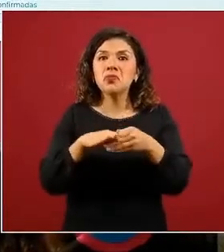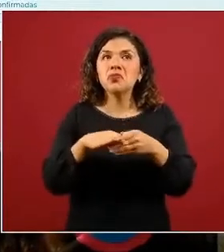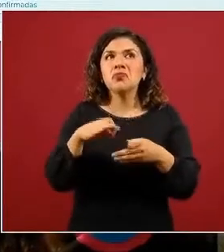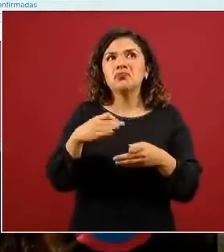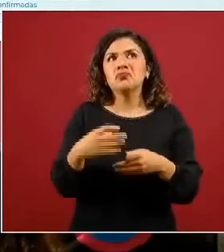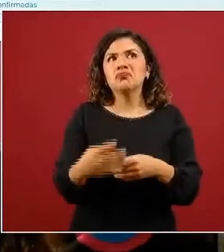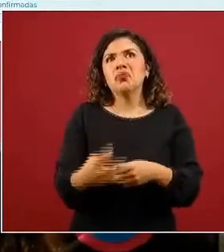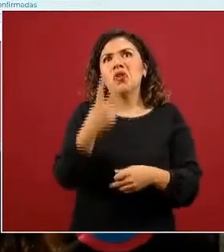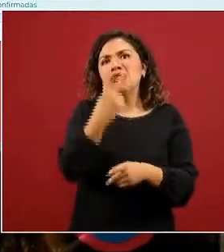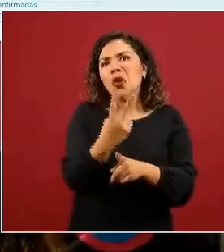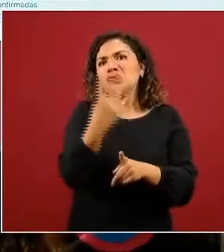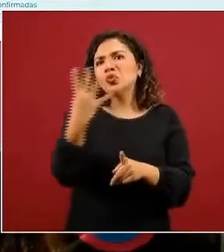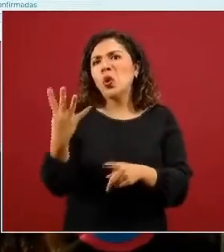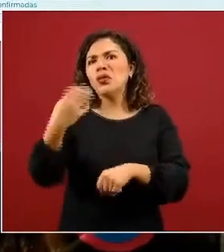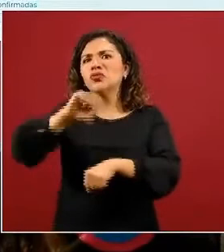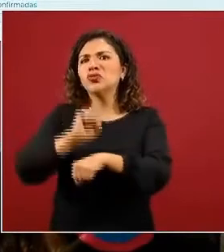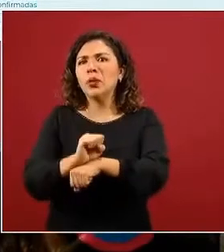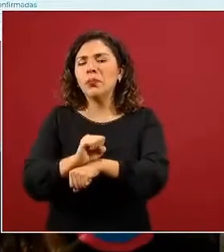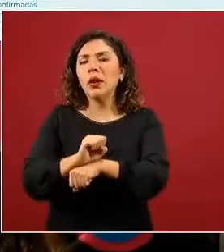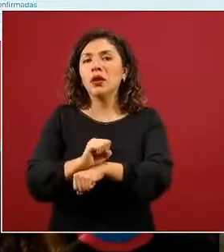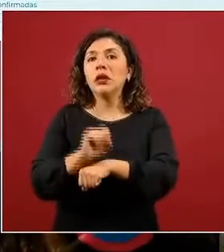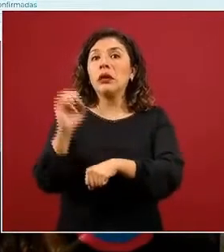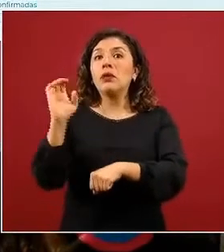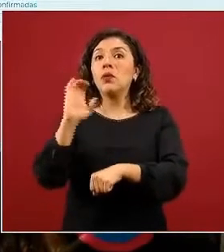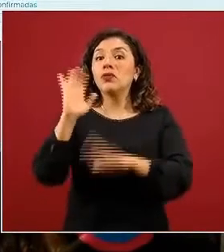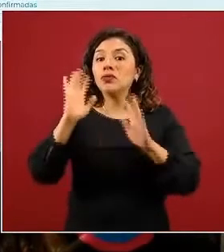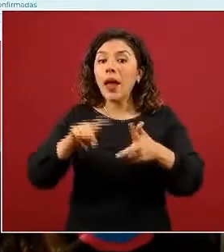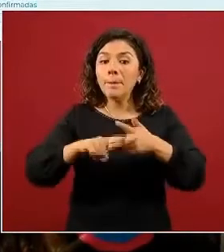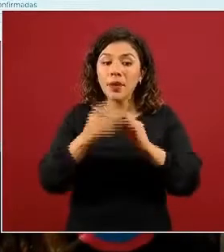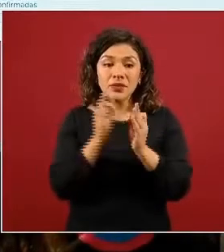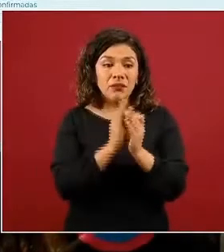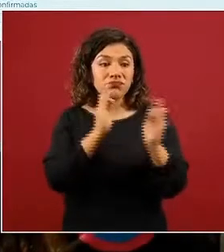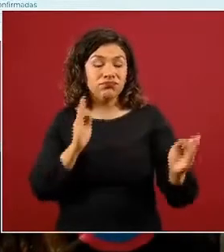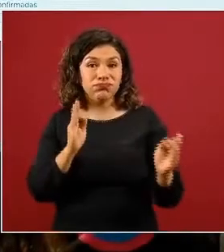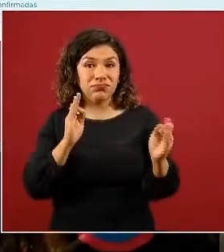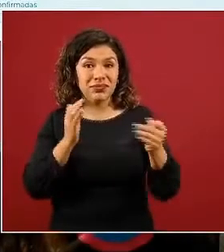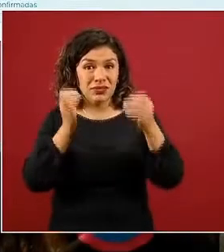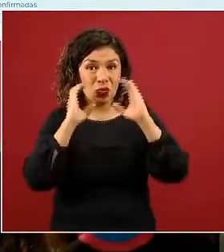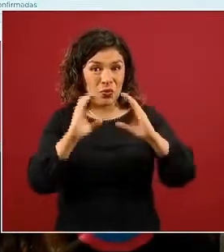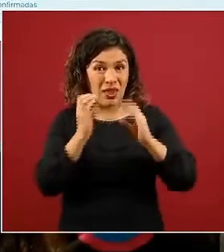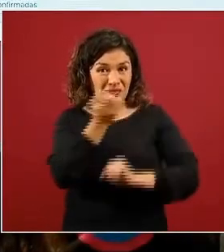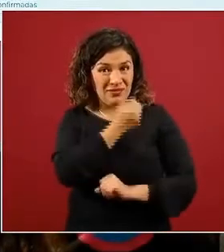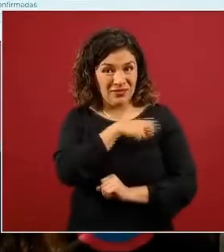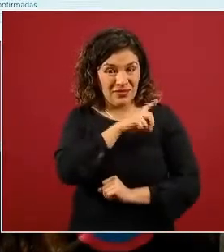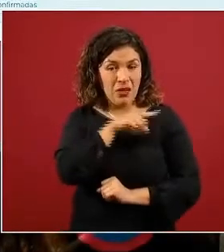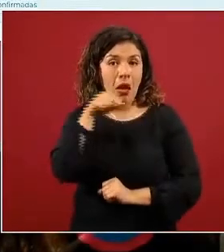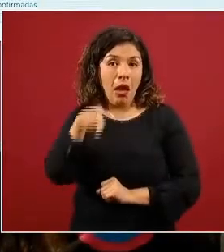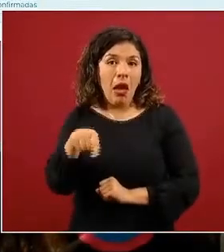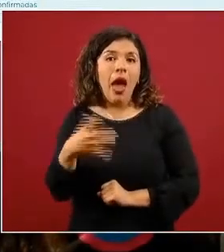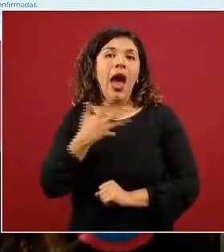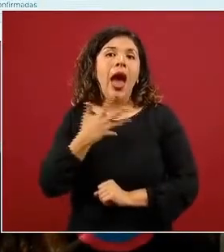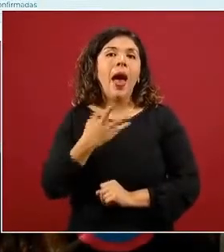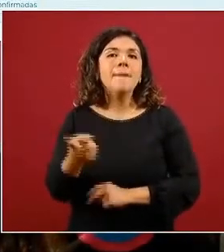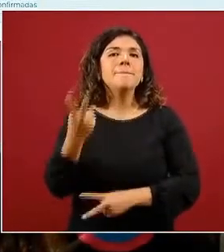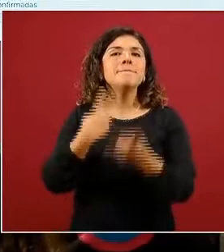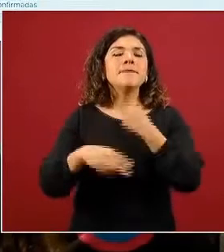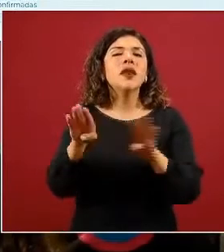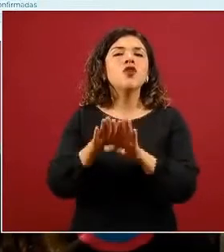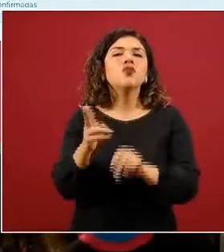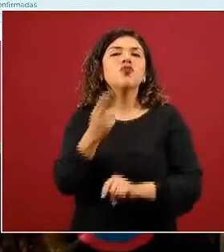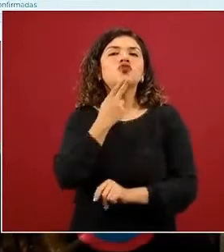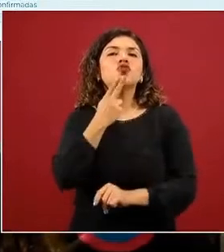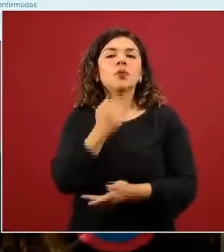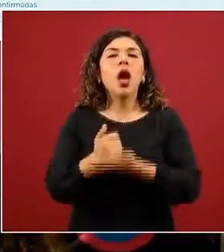4 semanas después de que inició la Jornada Nacional de Sana Distancia. Entonces se beneficiaron en ese sentido de